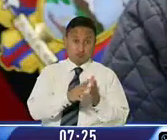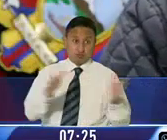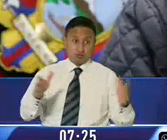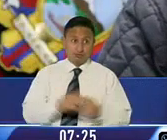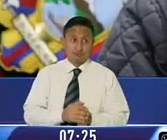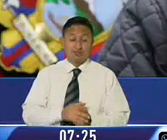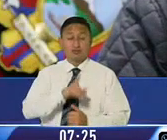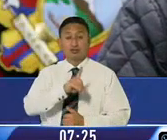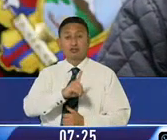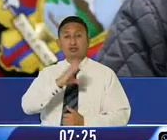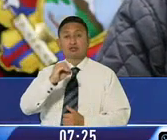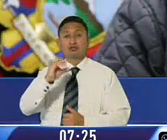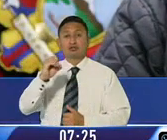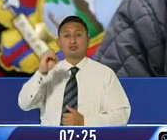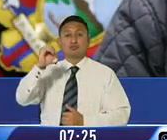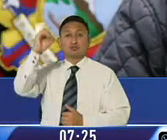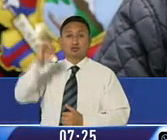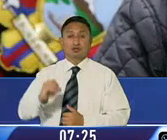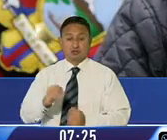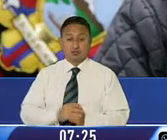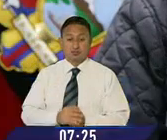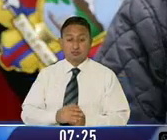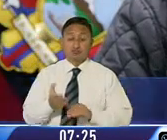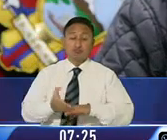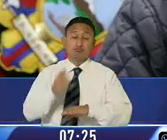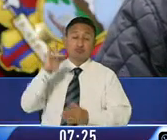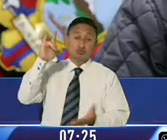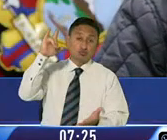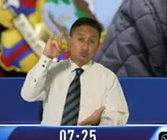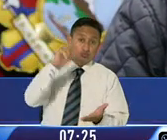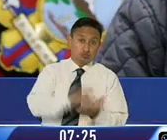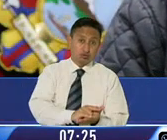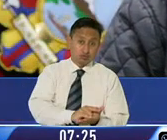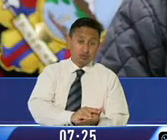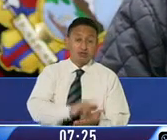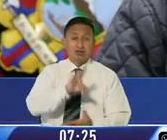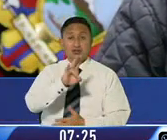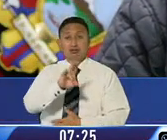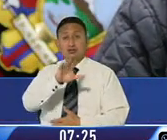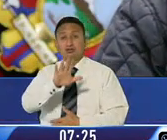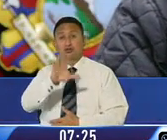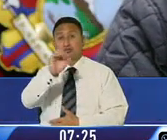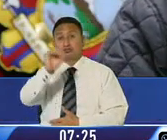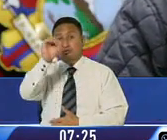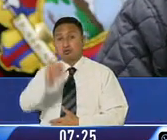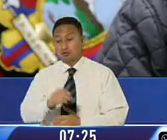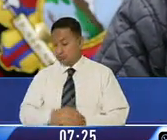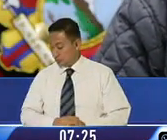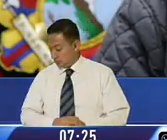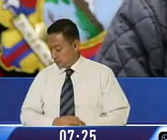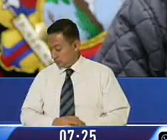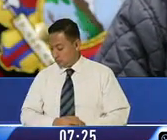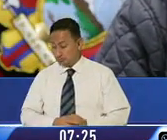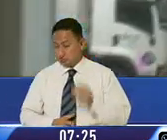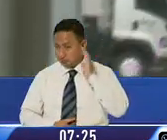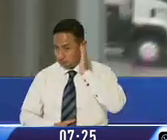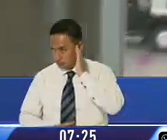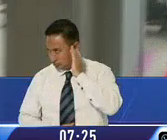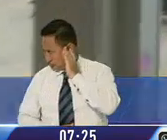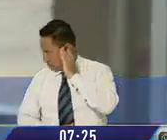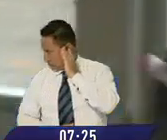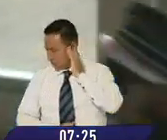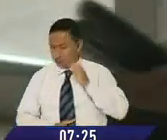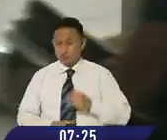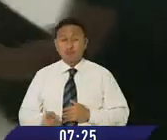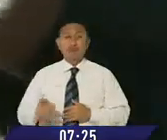Al 100% en las áreas de preembarque y arribo y al 75% en las áreas públicas. Para